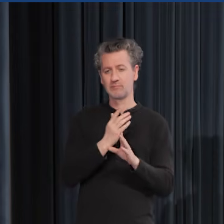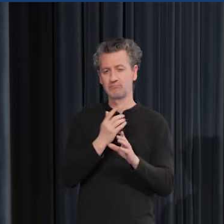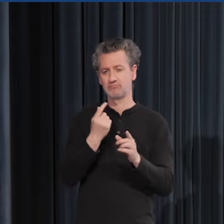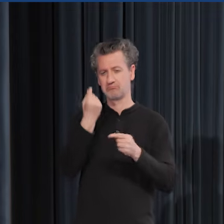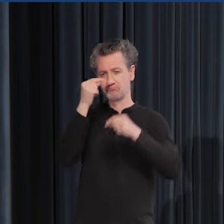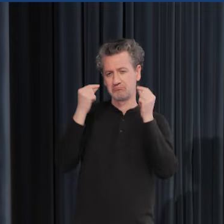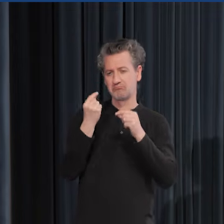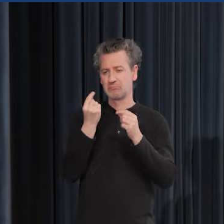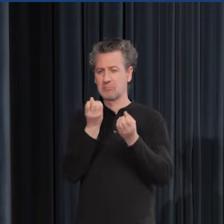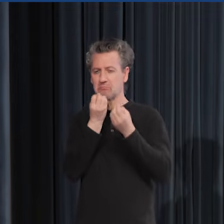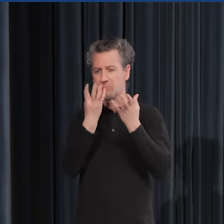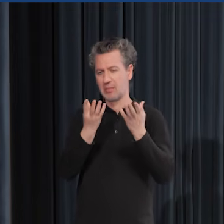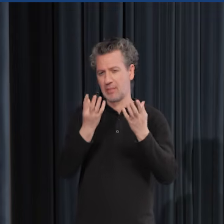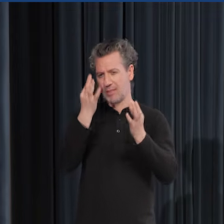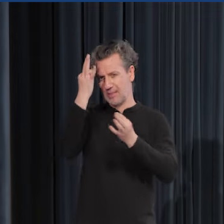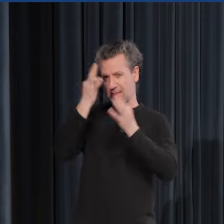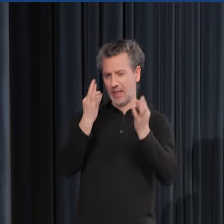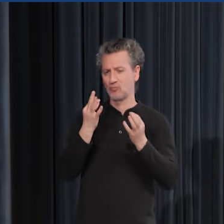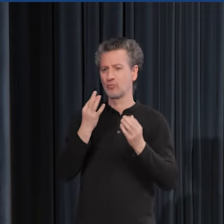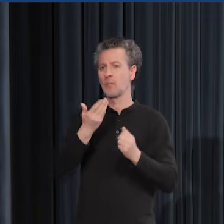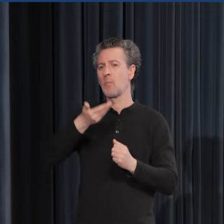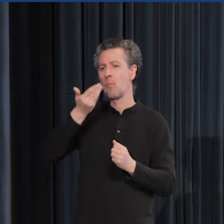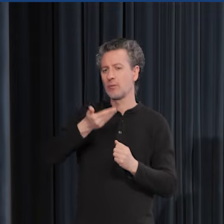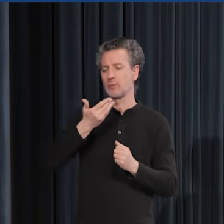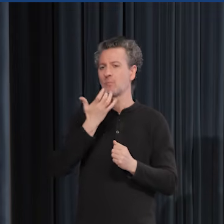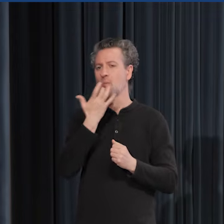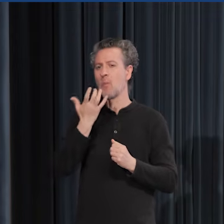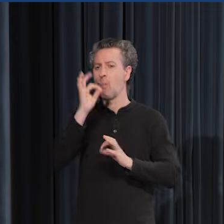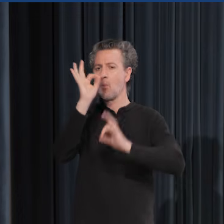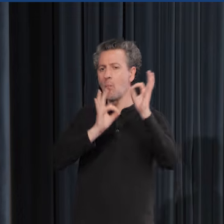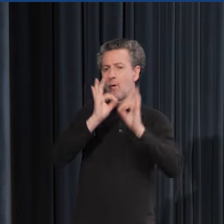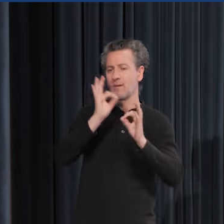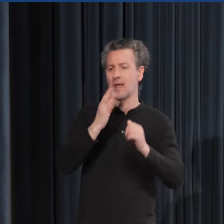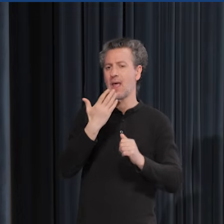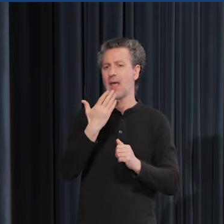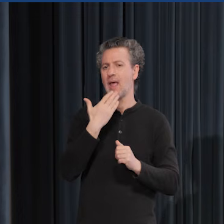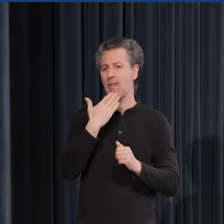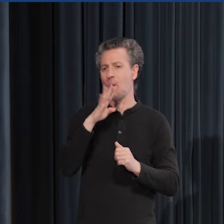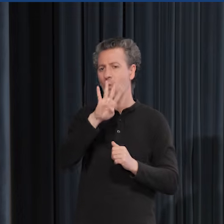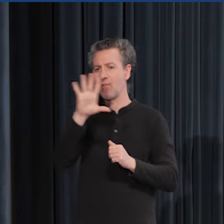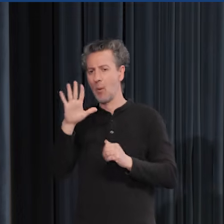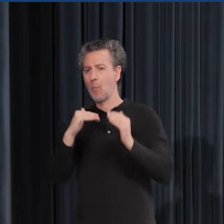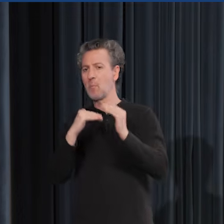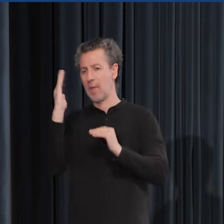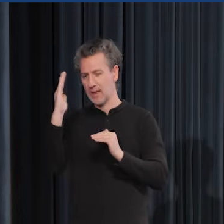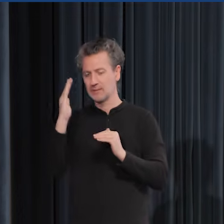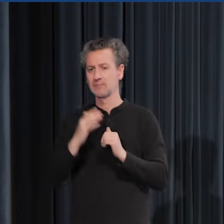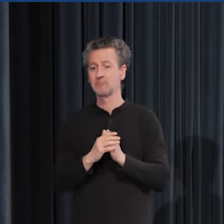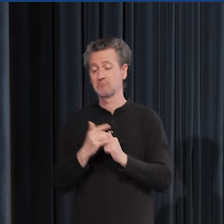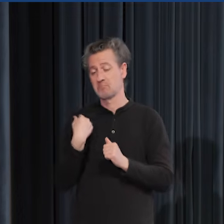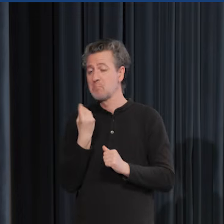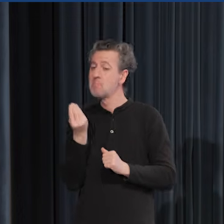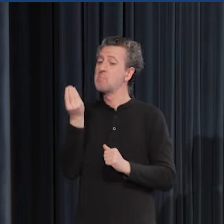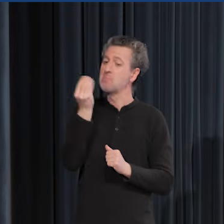datos sobre el porcentaje de las personas trabajadoras que tienen más de 45 años. Yo podría añadir un poco